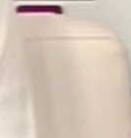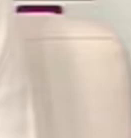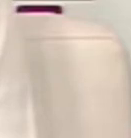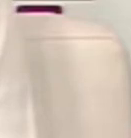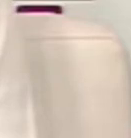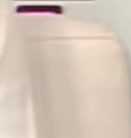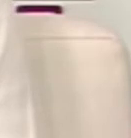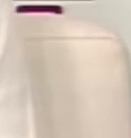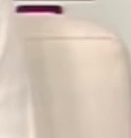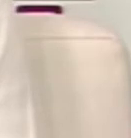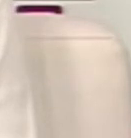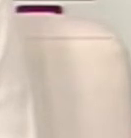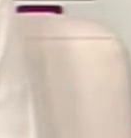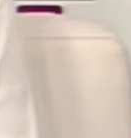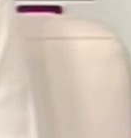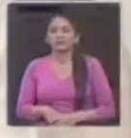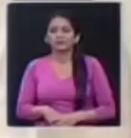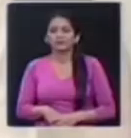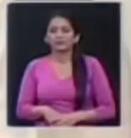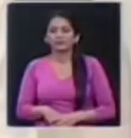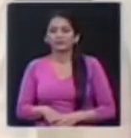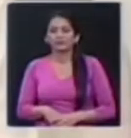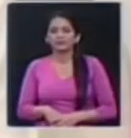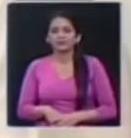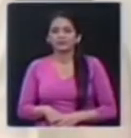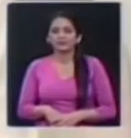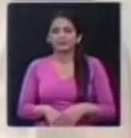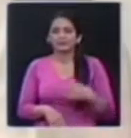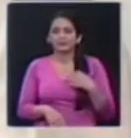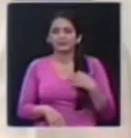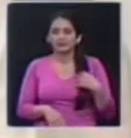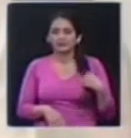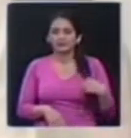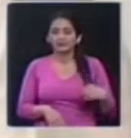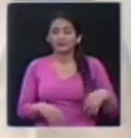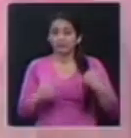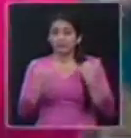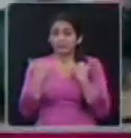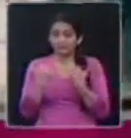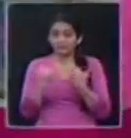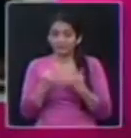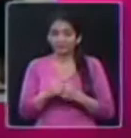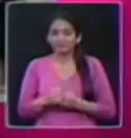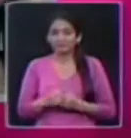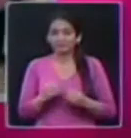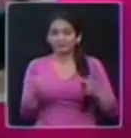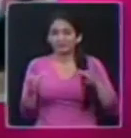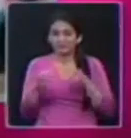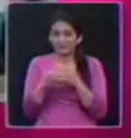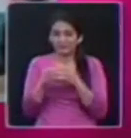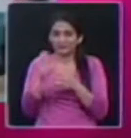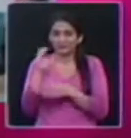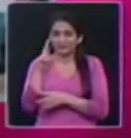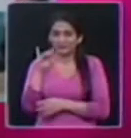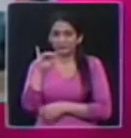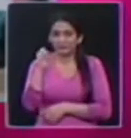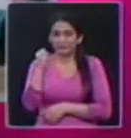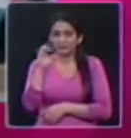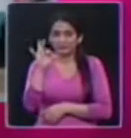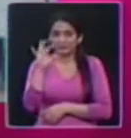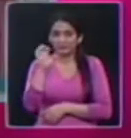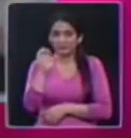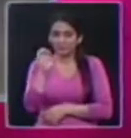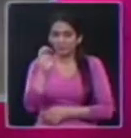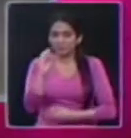de 132 países, Ecuador es uno de ellos, y nosotros como Fundación Crisfe lo que proponemos